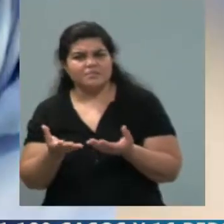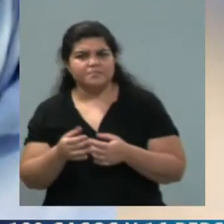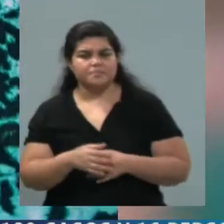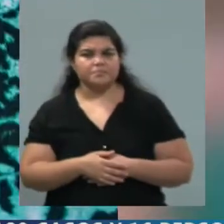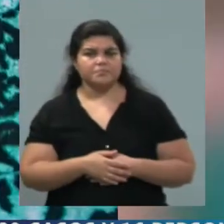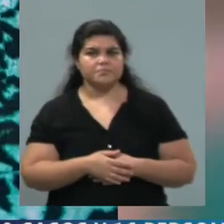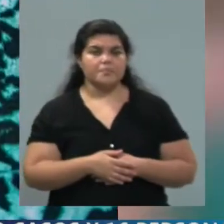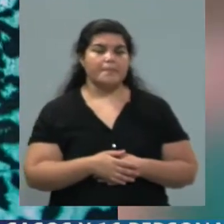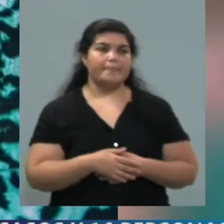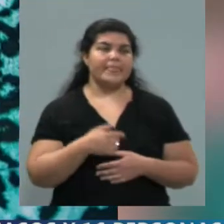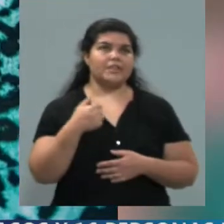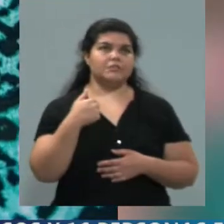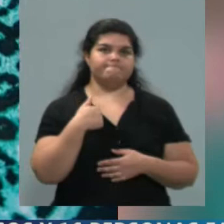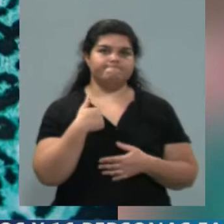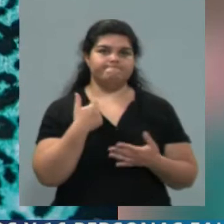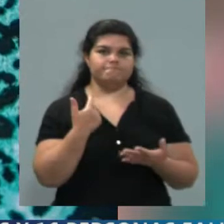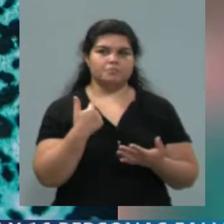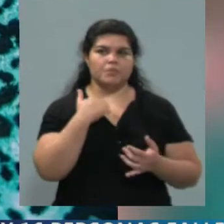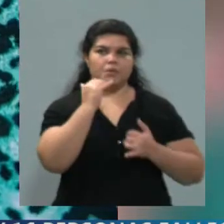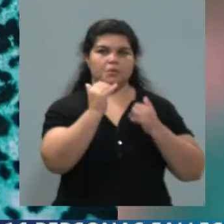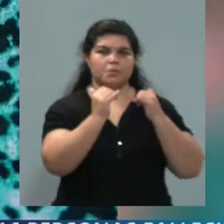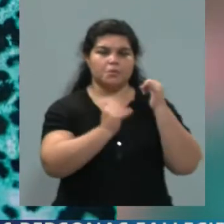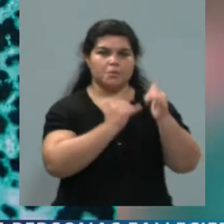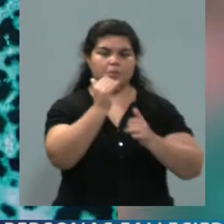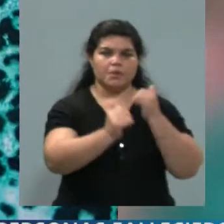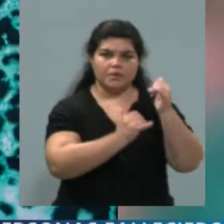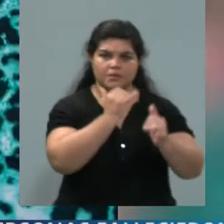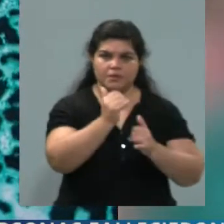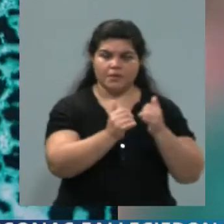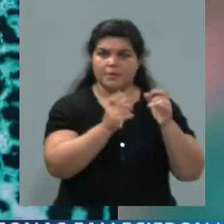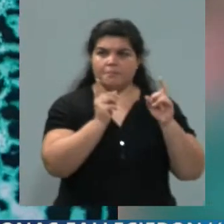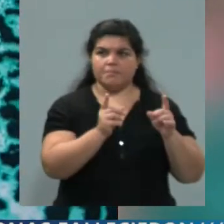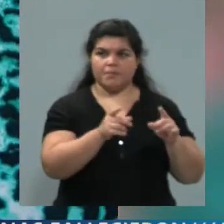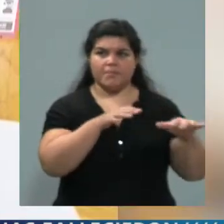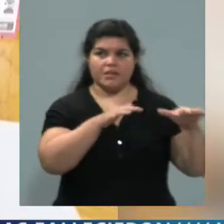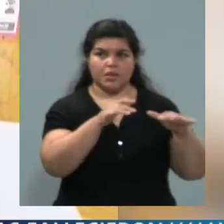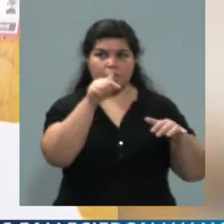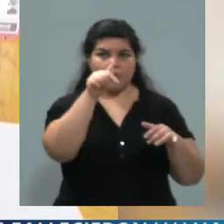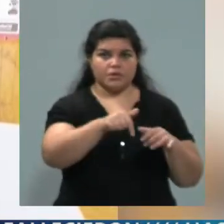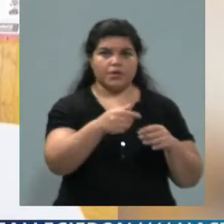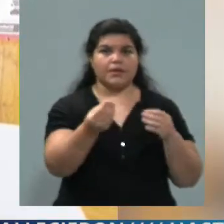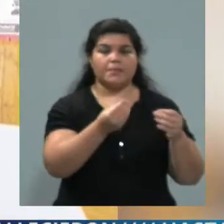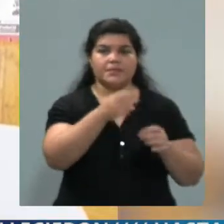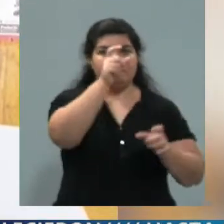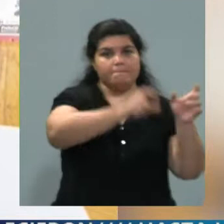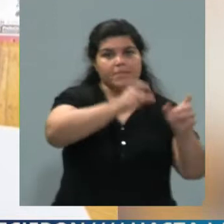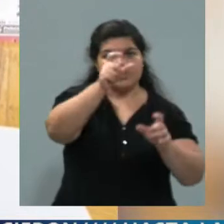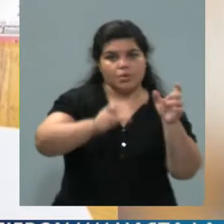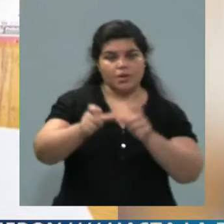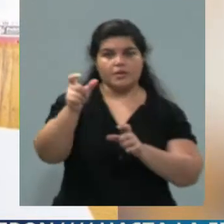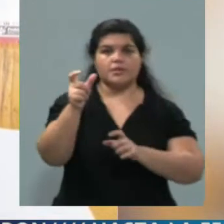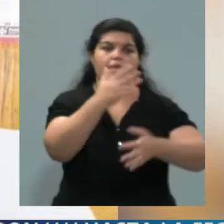Yo creo que tiene que ver con una vieja situación que tenemos, que es que el colectivo de las personas con